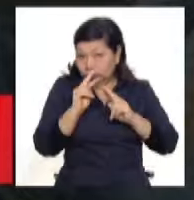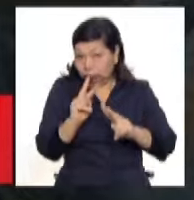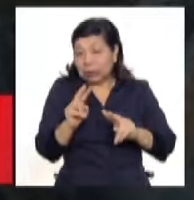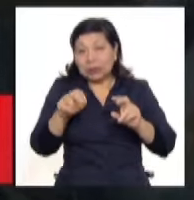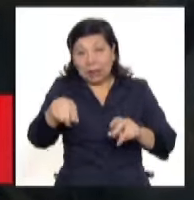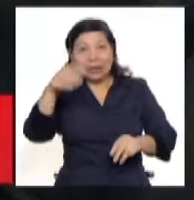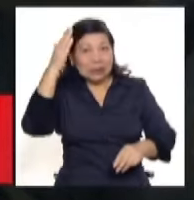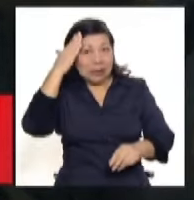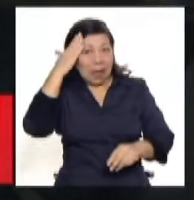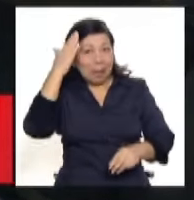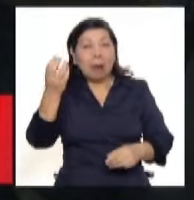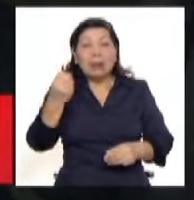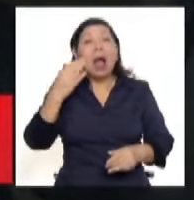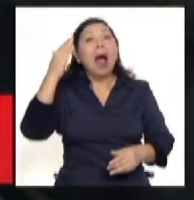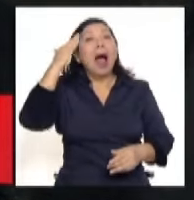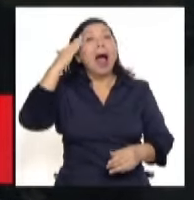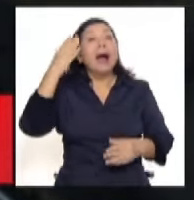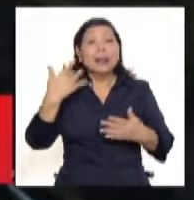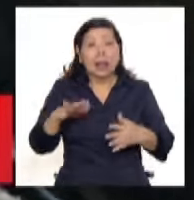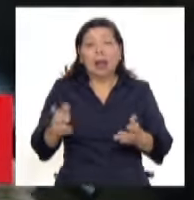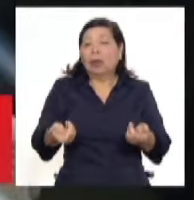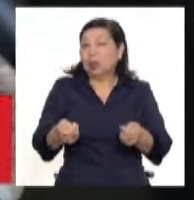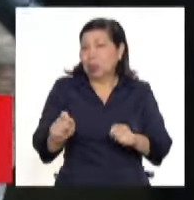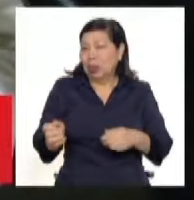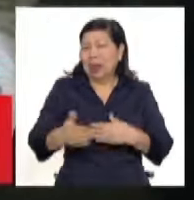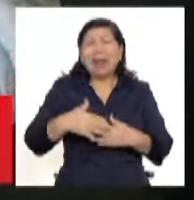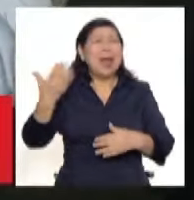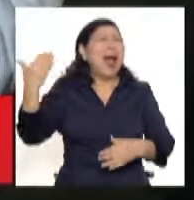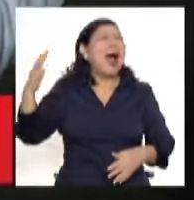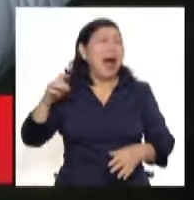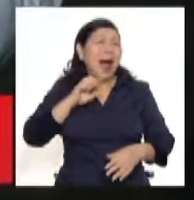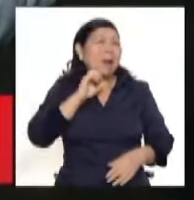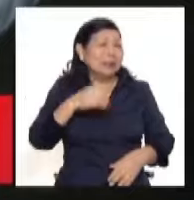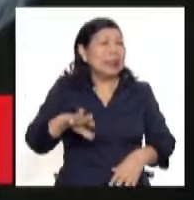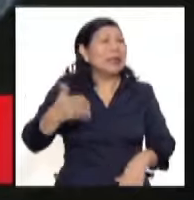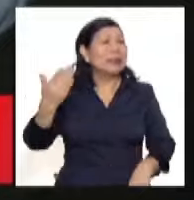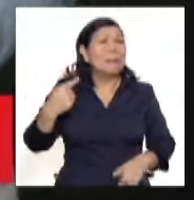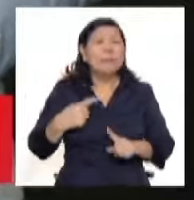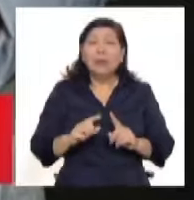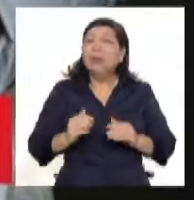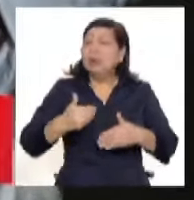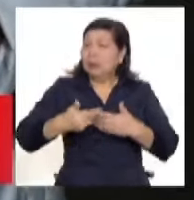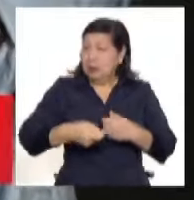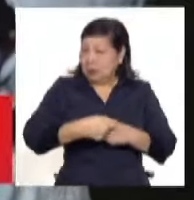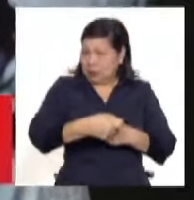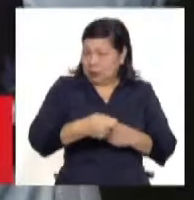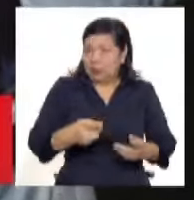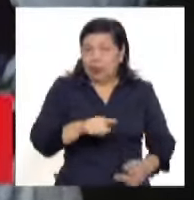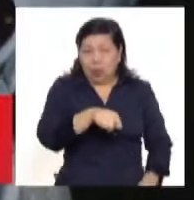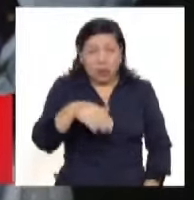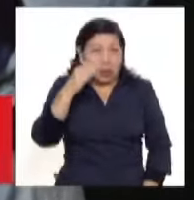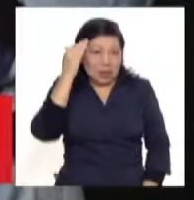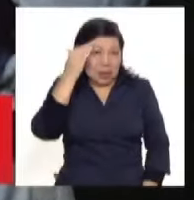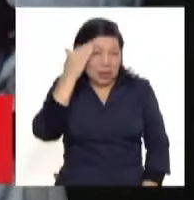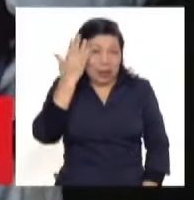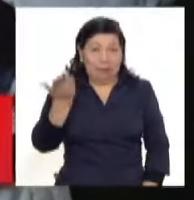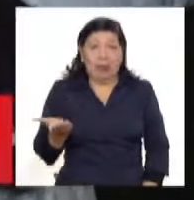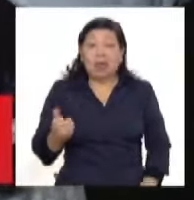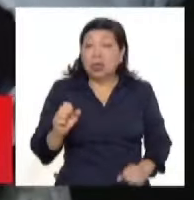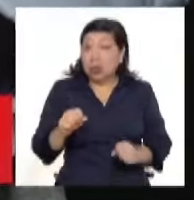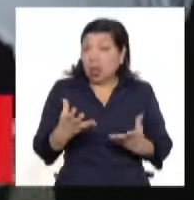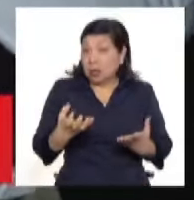para que puedan informar. Ya este aviso ha sido dado con anticipación y vamos a continuar para que sepan todos que